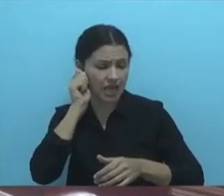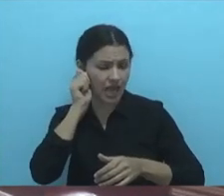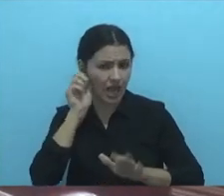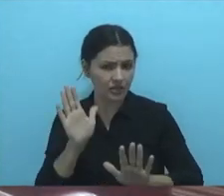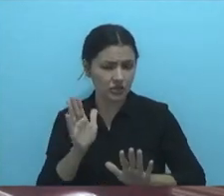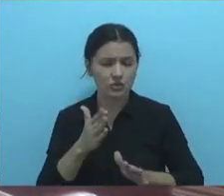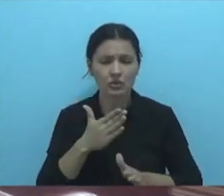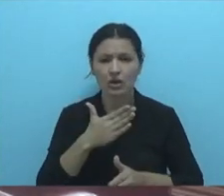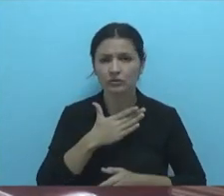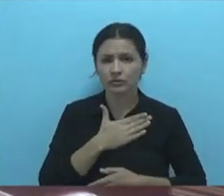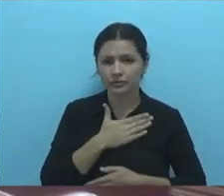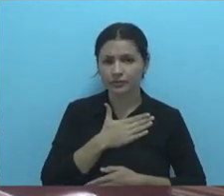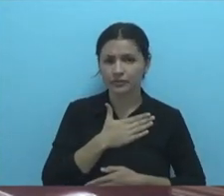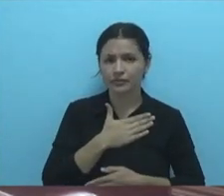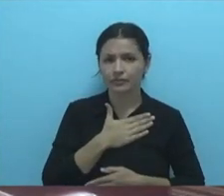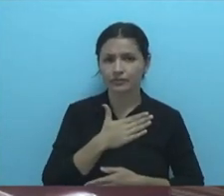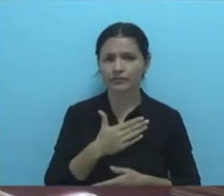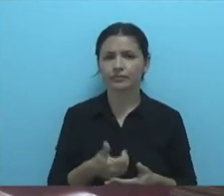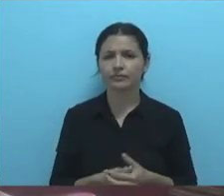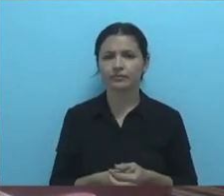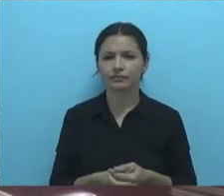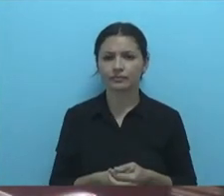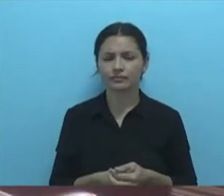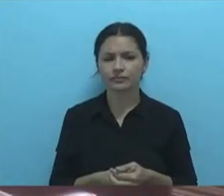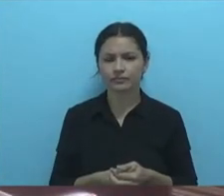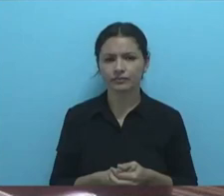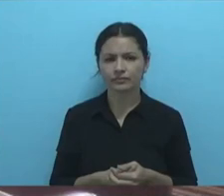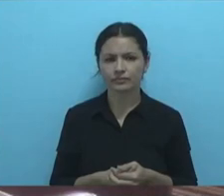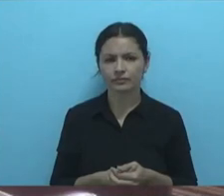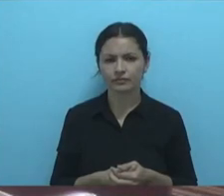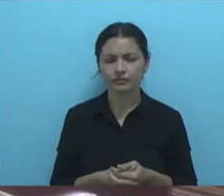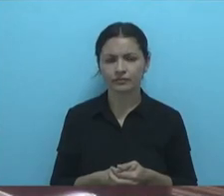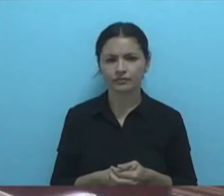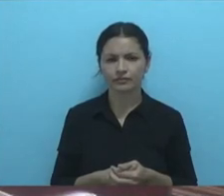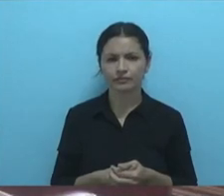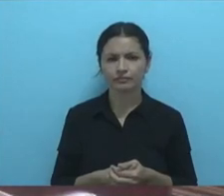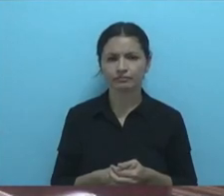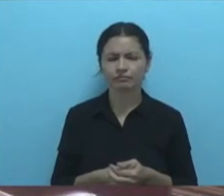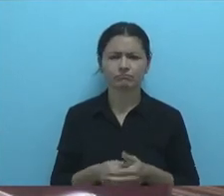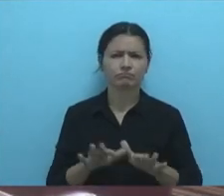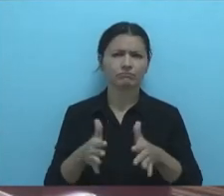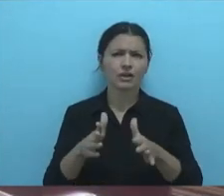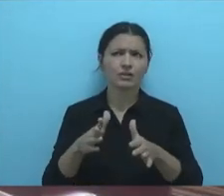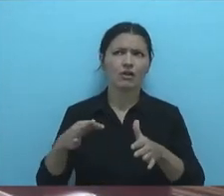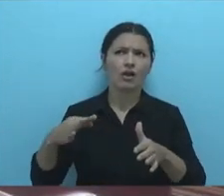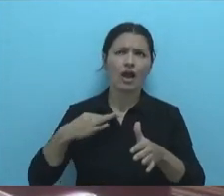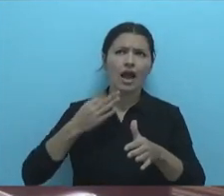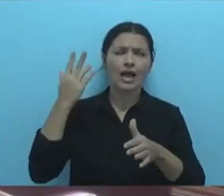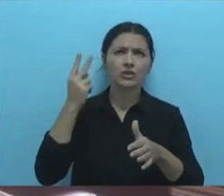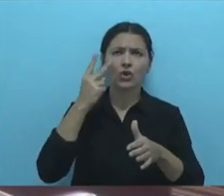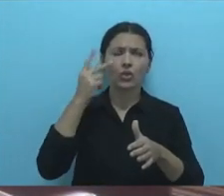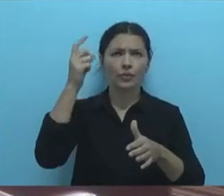la autoridad suficiente en función de los antecedentes hace del año 2010